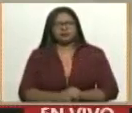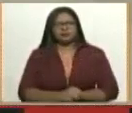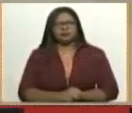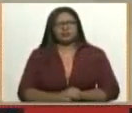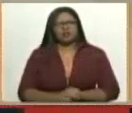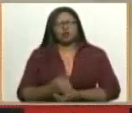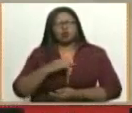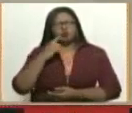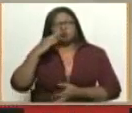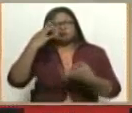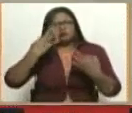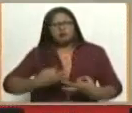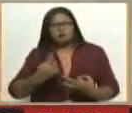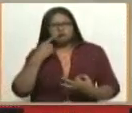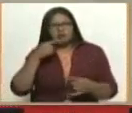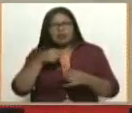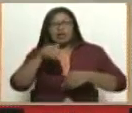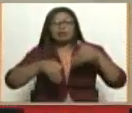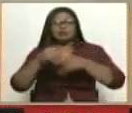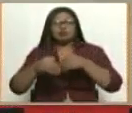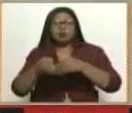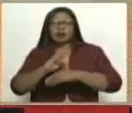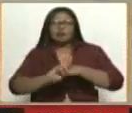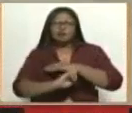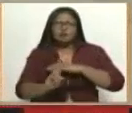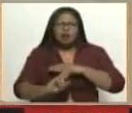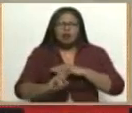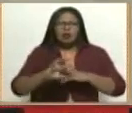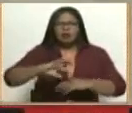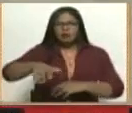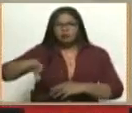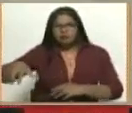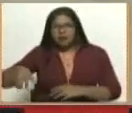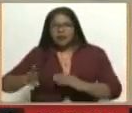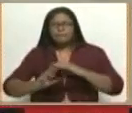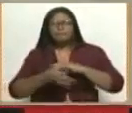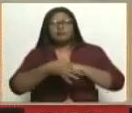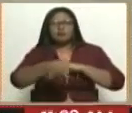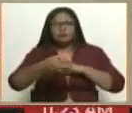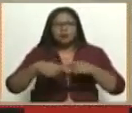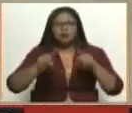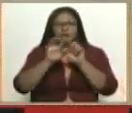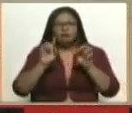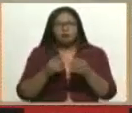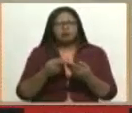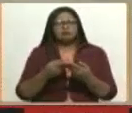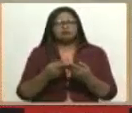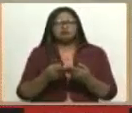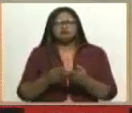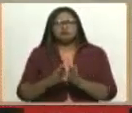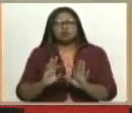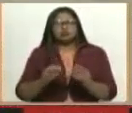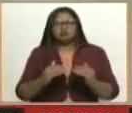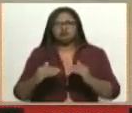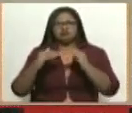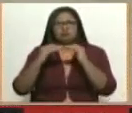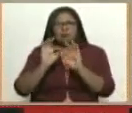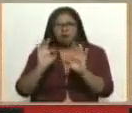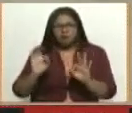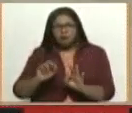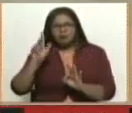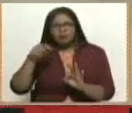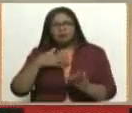Estamos seguros de que las elecciones regionales y municipales fueron signo inequívoco